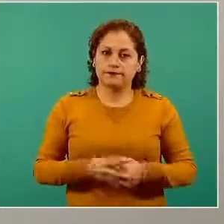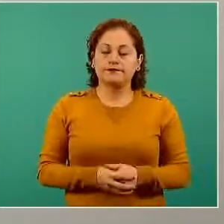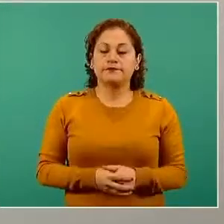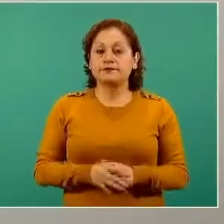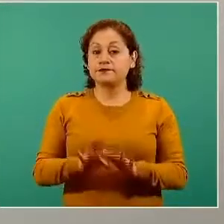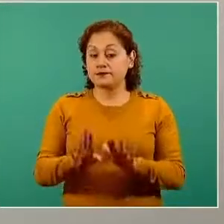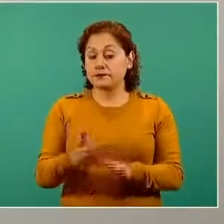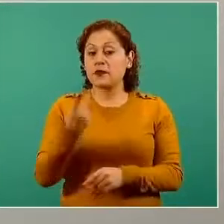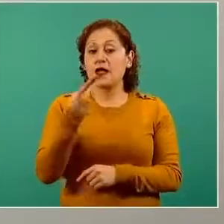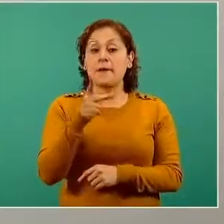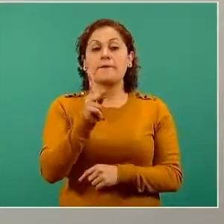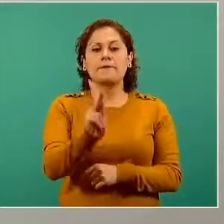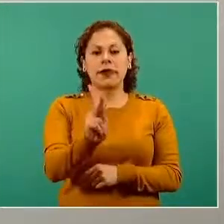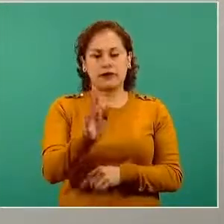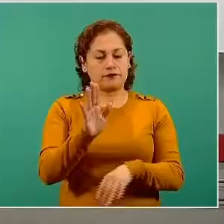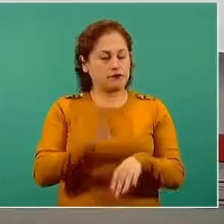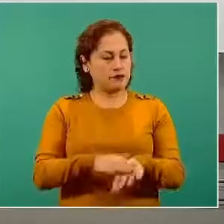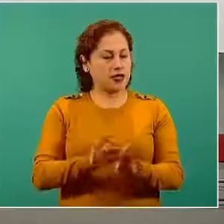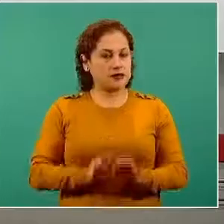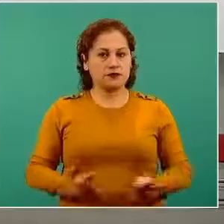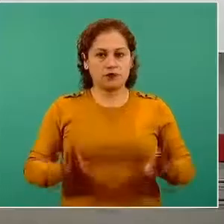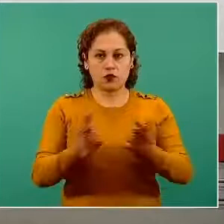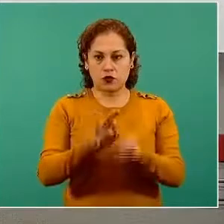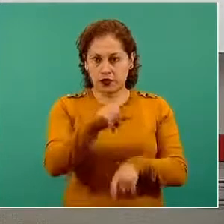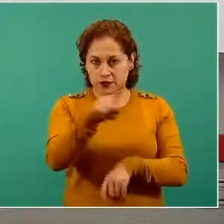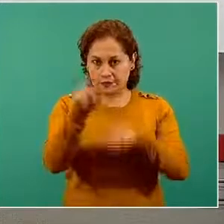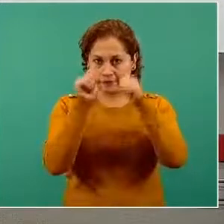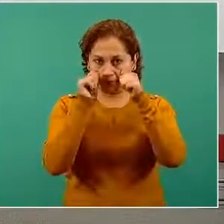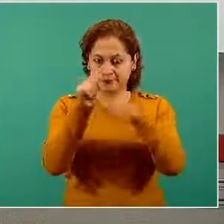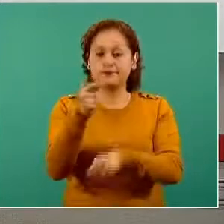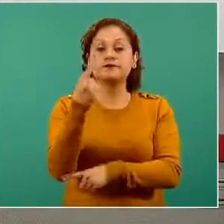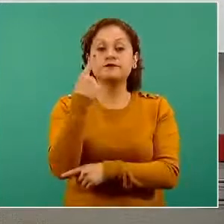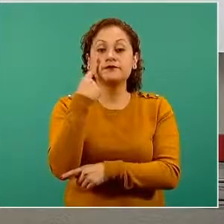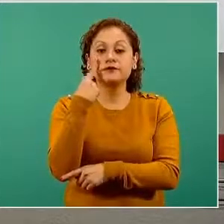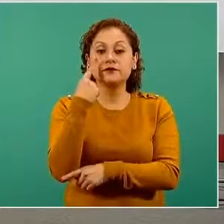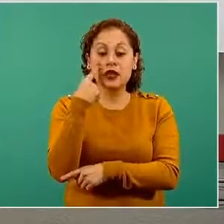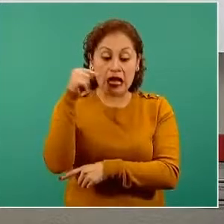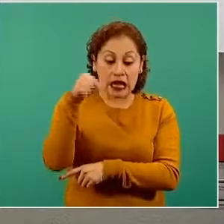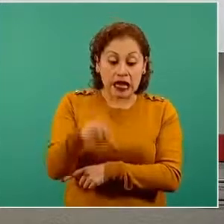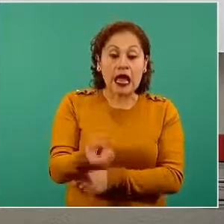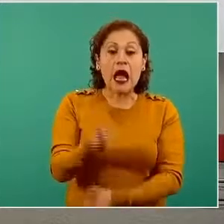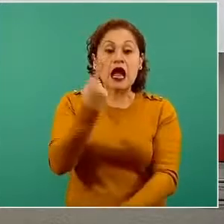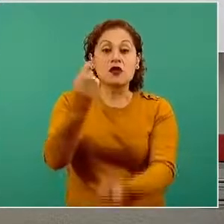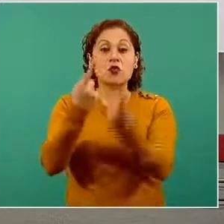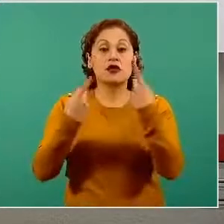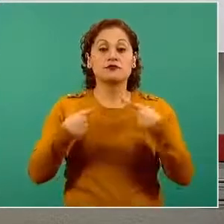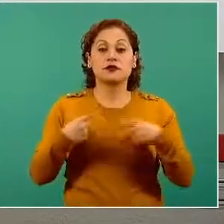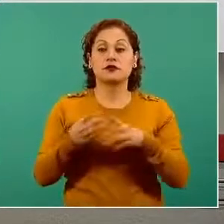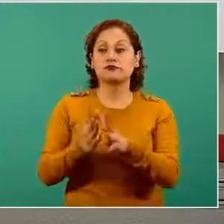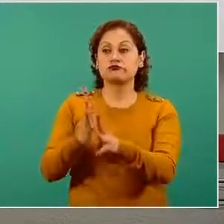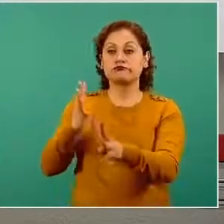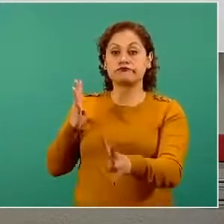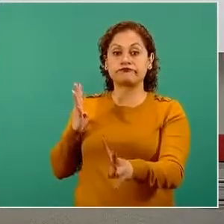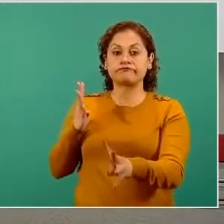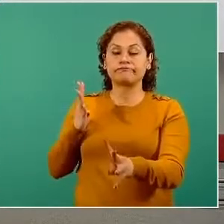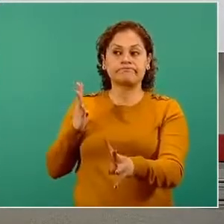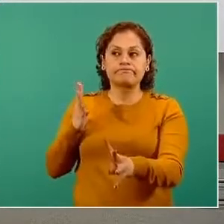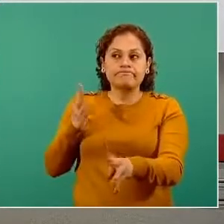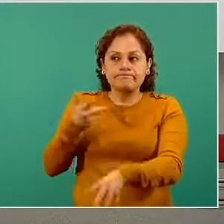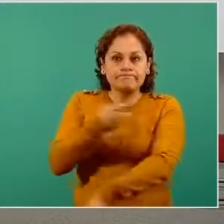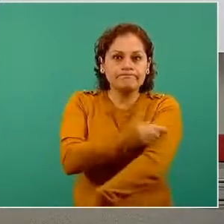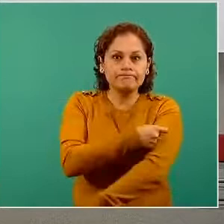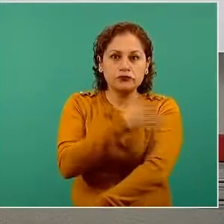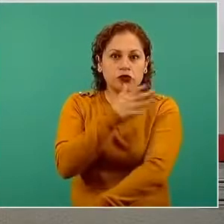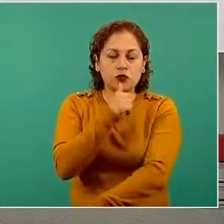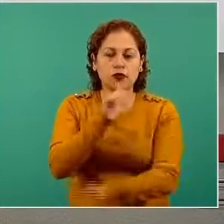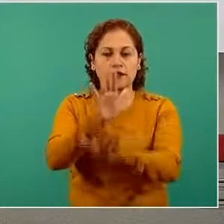aquí lo importante a resaltar es que las personas que en su momento no pudieron recibir la vacuna, no se preocupen, ya están agendadas,